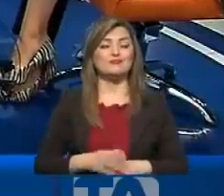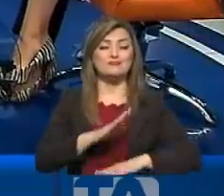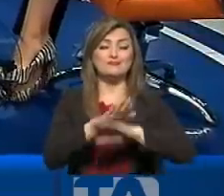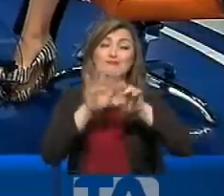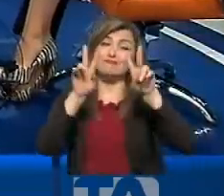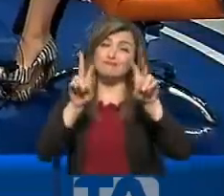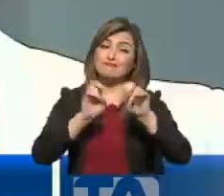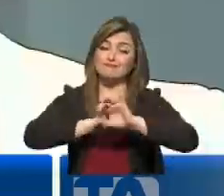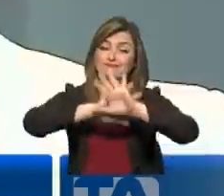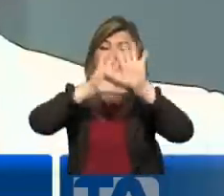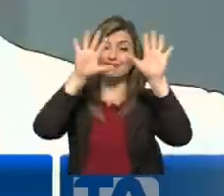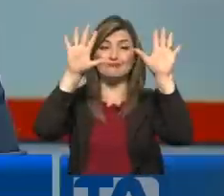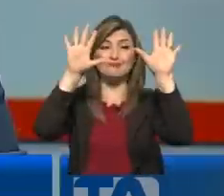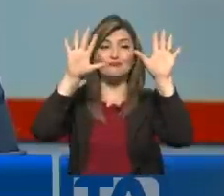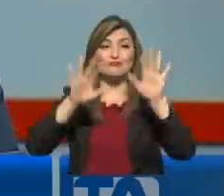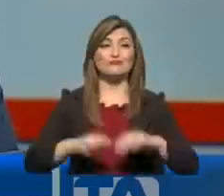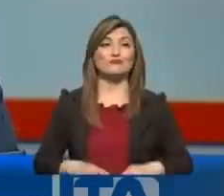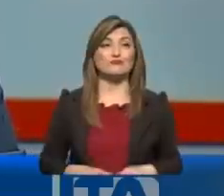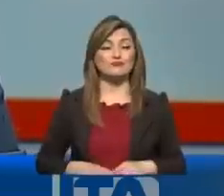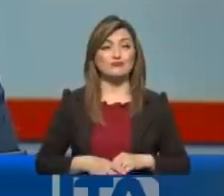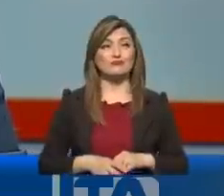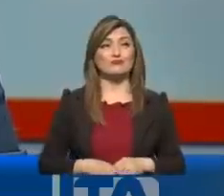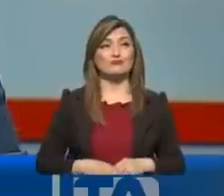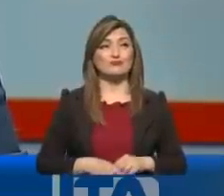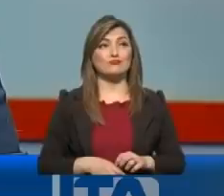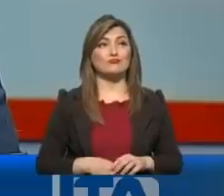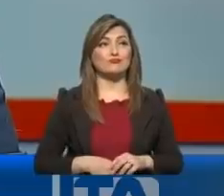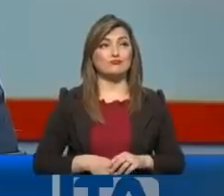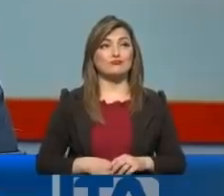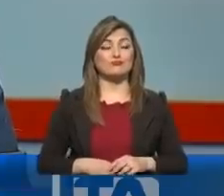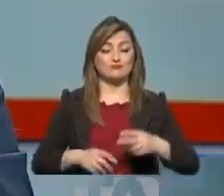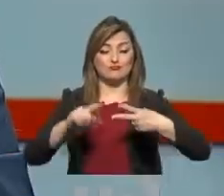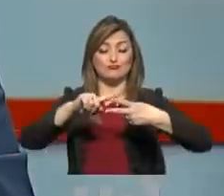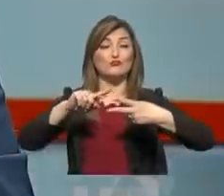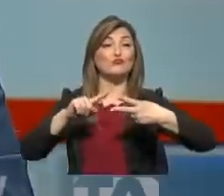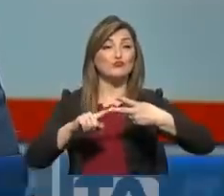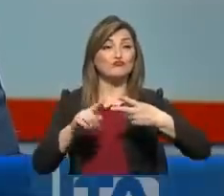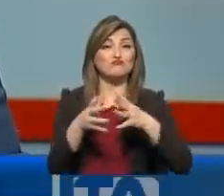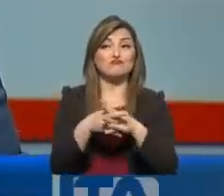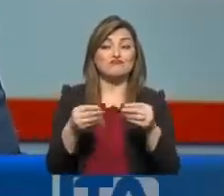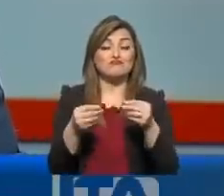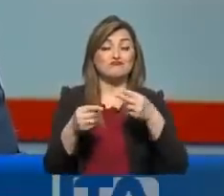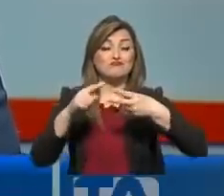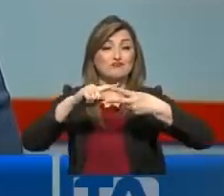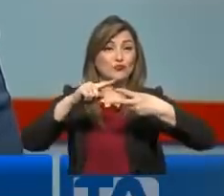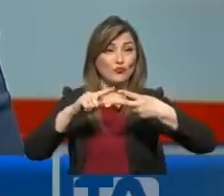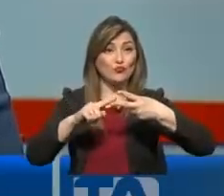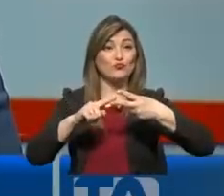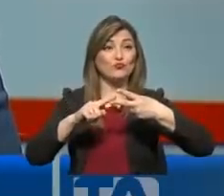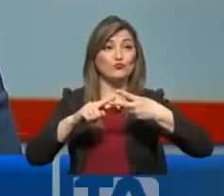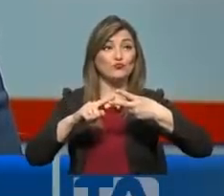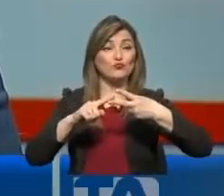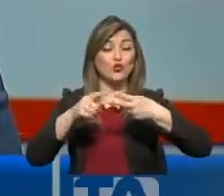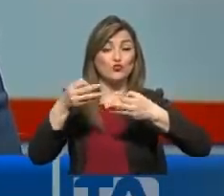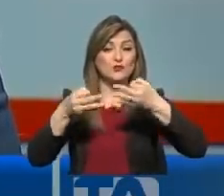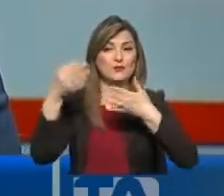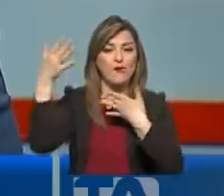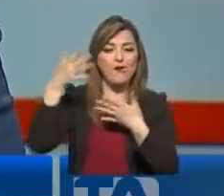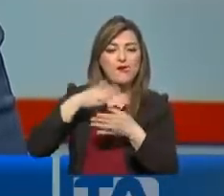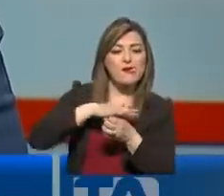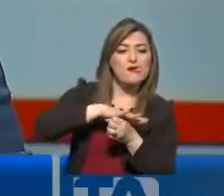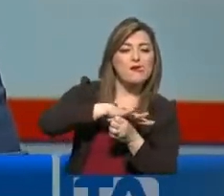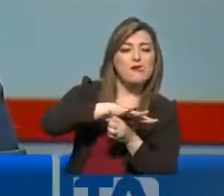está más que claro. Hay dos males viejos del país que no hemos logrado resolver: la politización de la justicia y